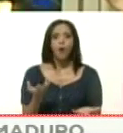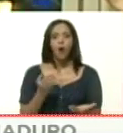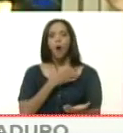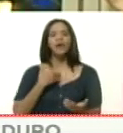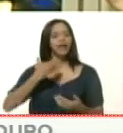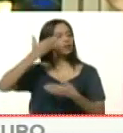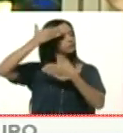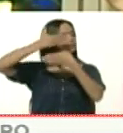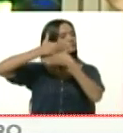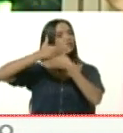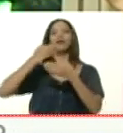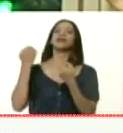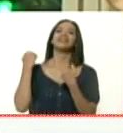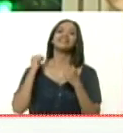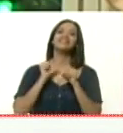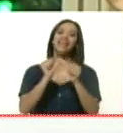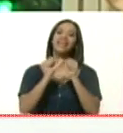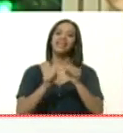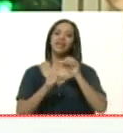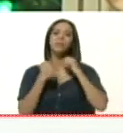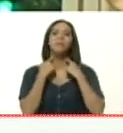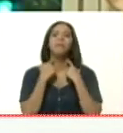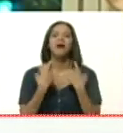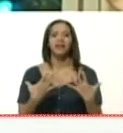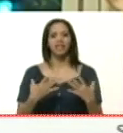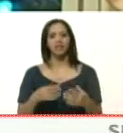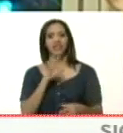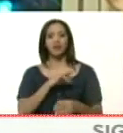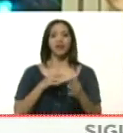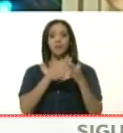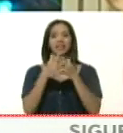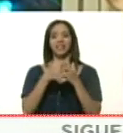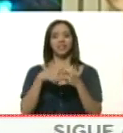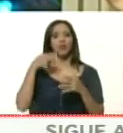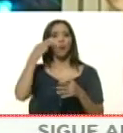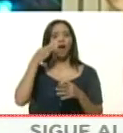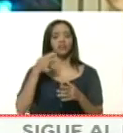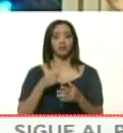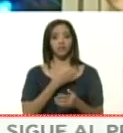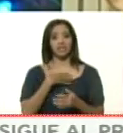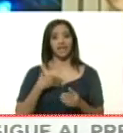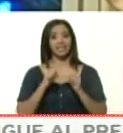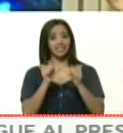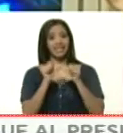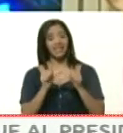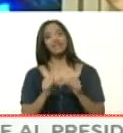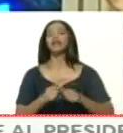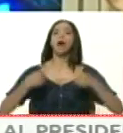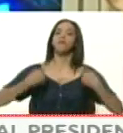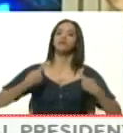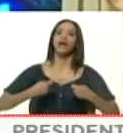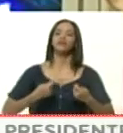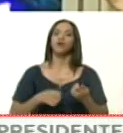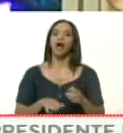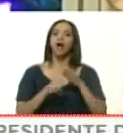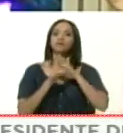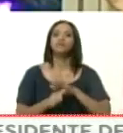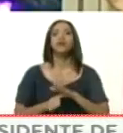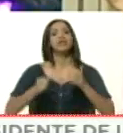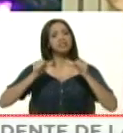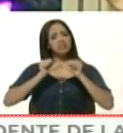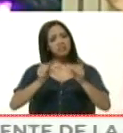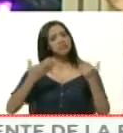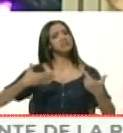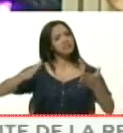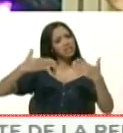la realidad y seguir fracasando, señores imperialistas de Washington? ¿Quieren seguir apostando a la derrota y al fracaso? Siguen apostando a